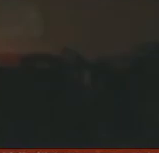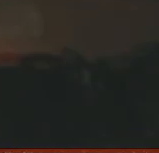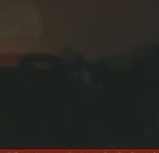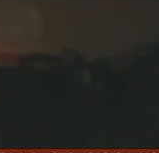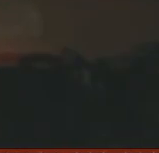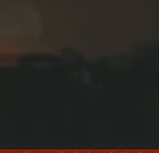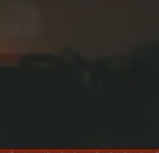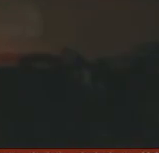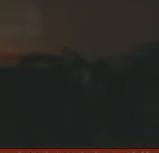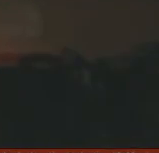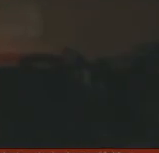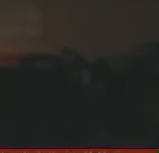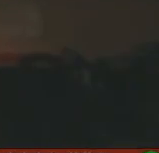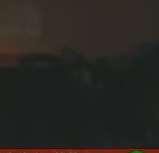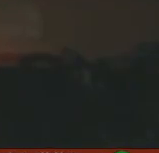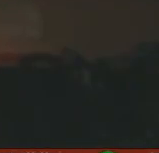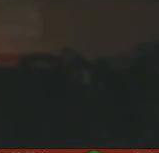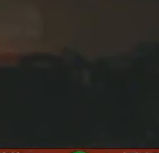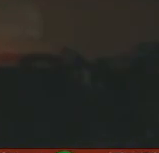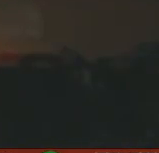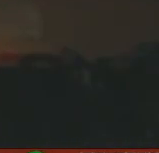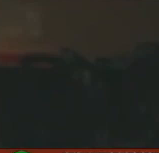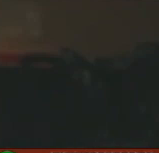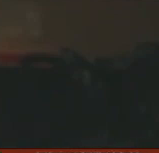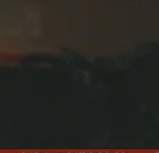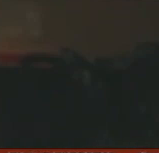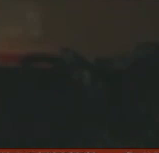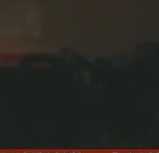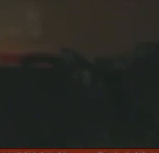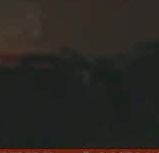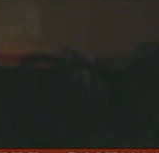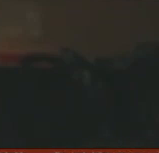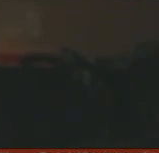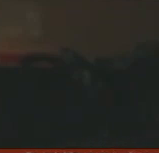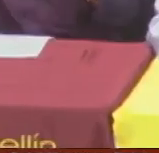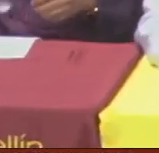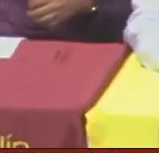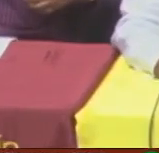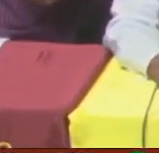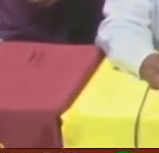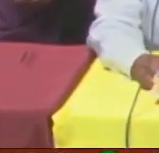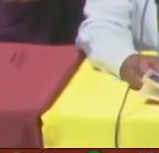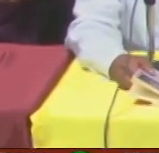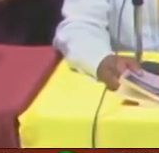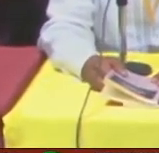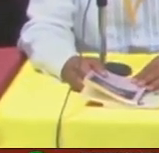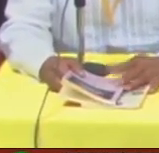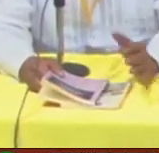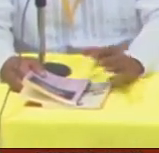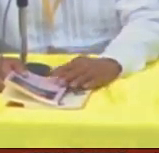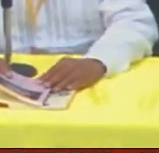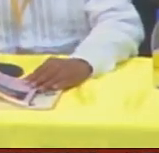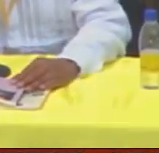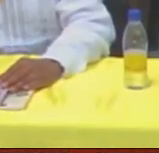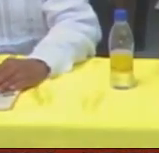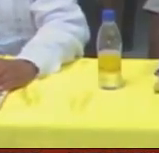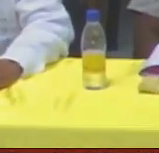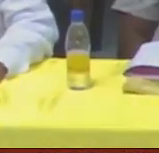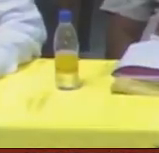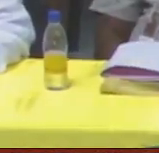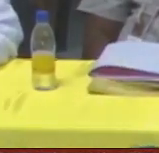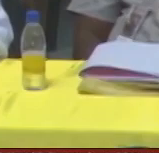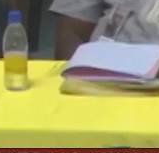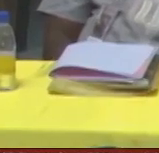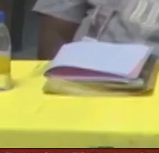de Escritores de Lenguas Indígenas, además de autor, promotor de la iniciativa de ley sobre los derechos lingüísticos de los pueblos indígenas de